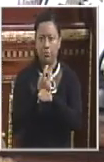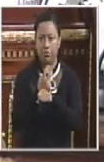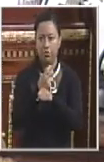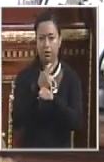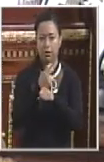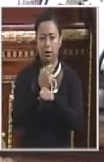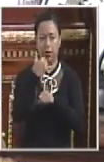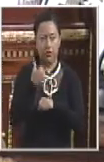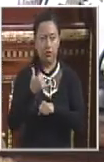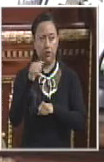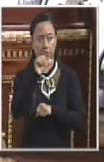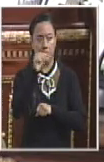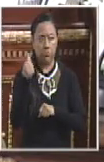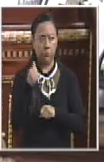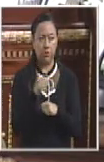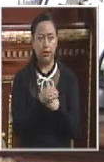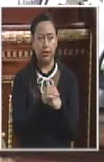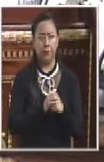onceava.